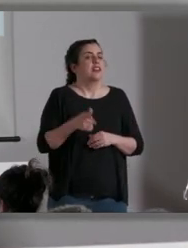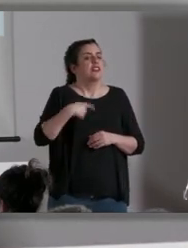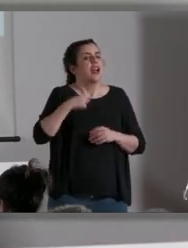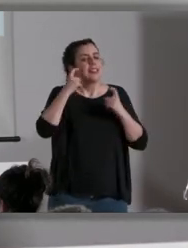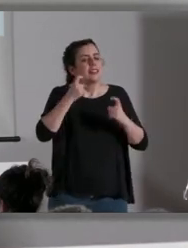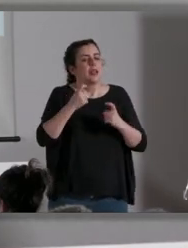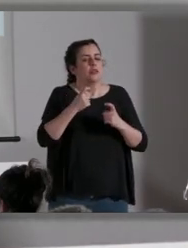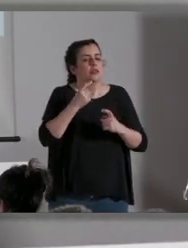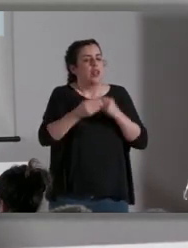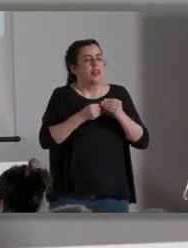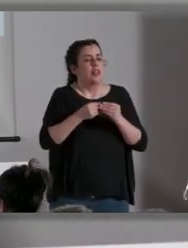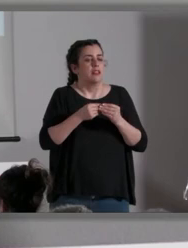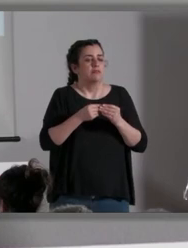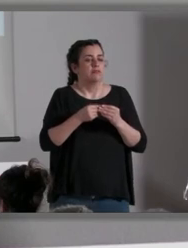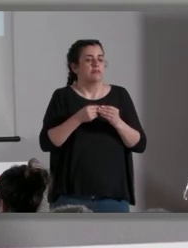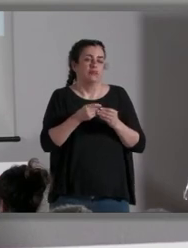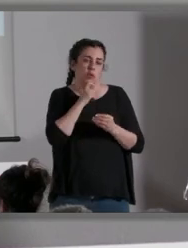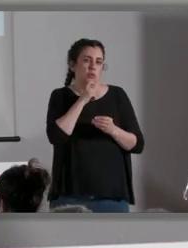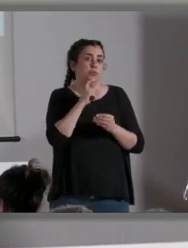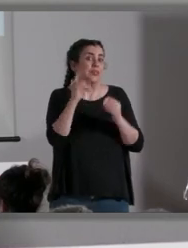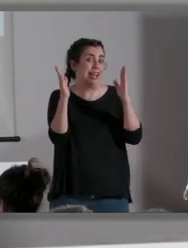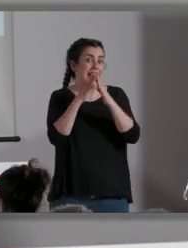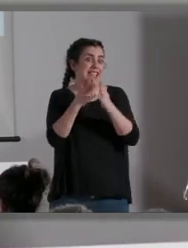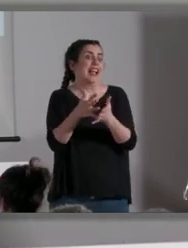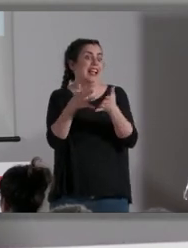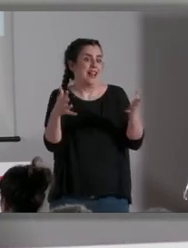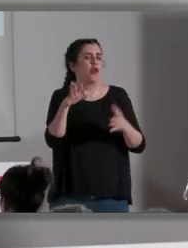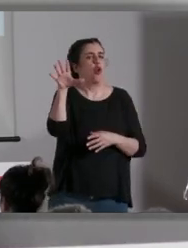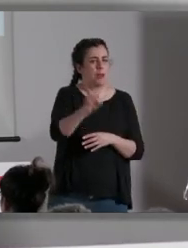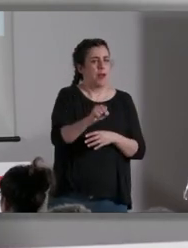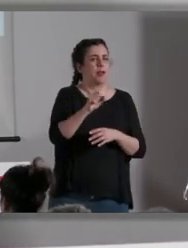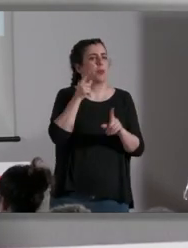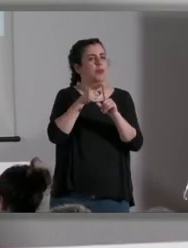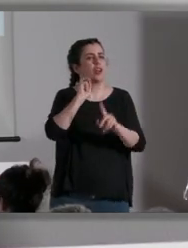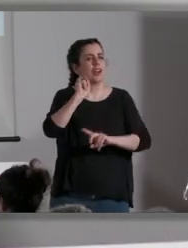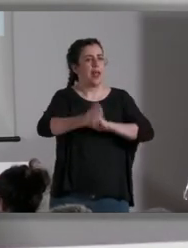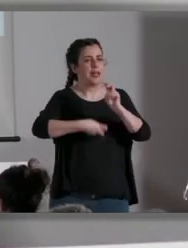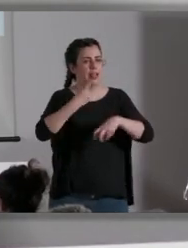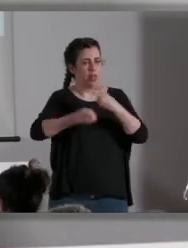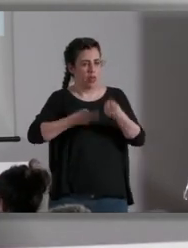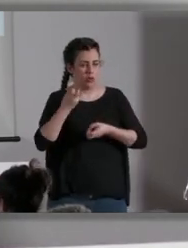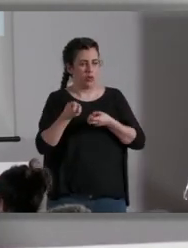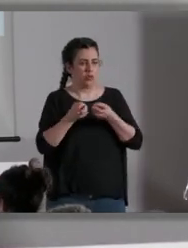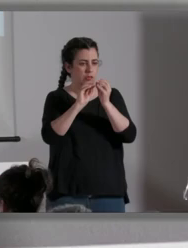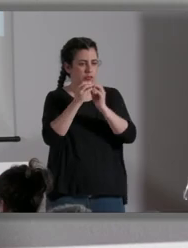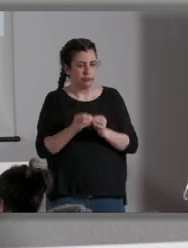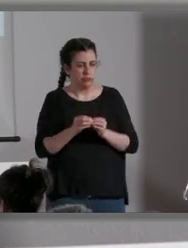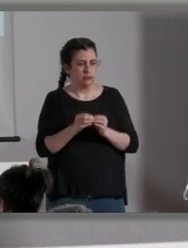casa grande para la rehabilitación. Decir también que priorizamos la rehabilitación